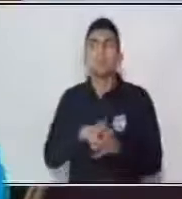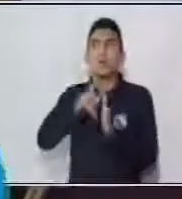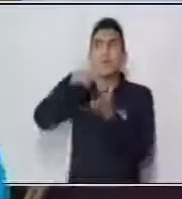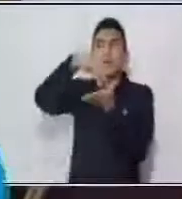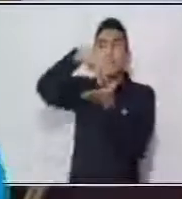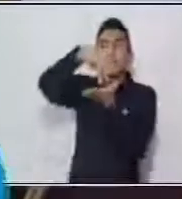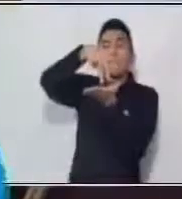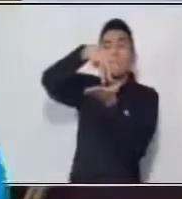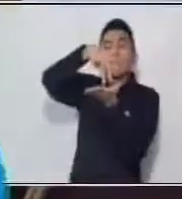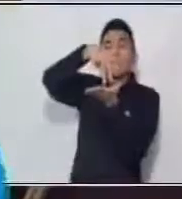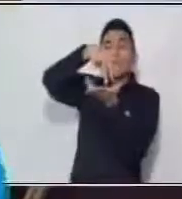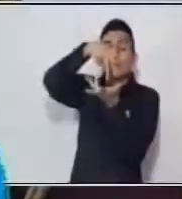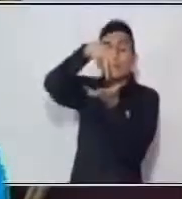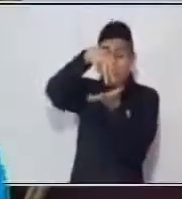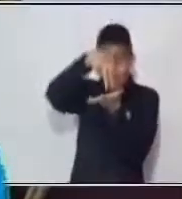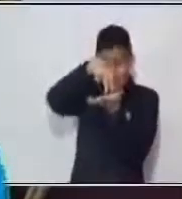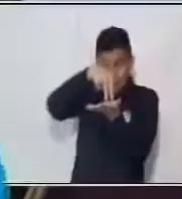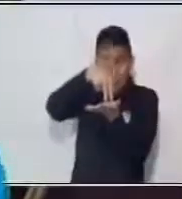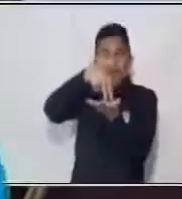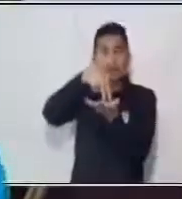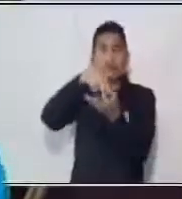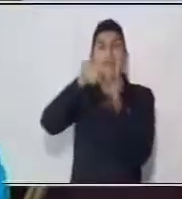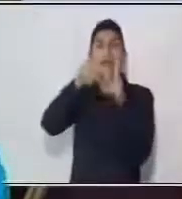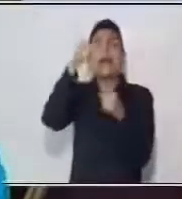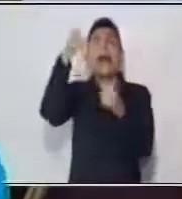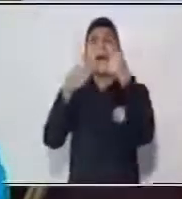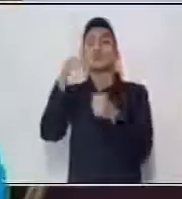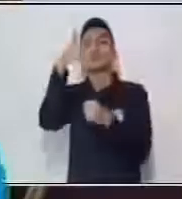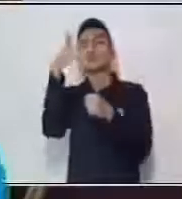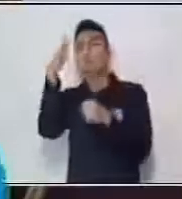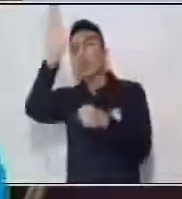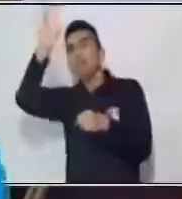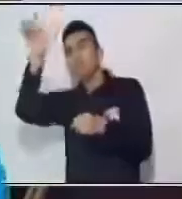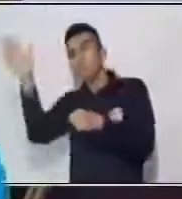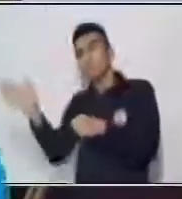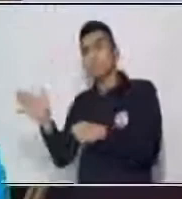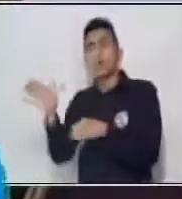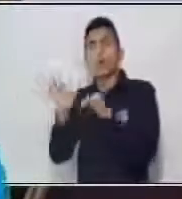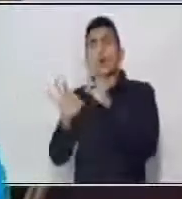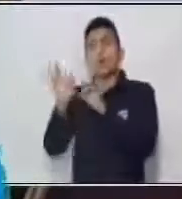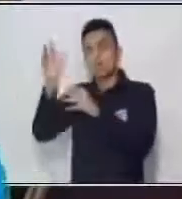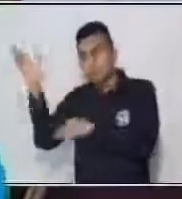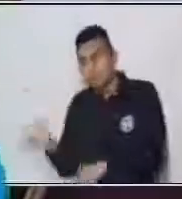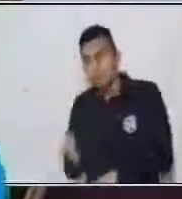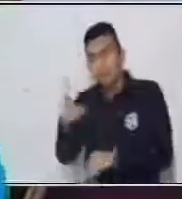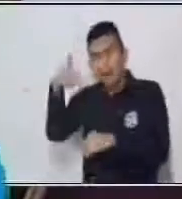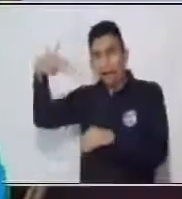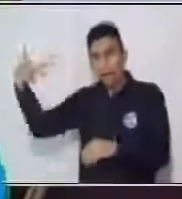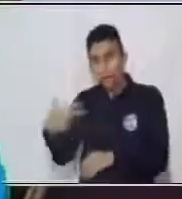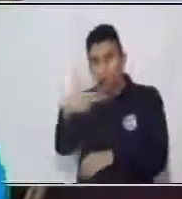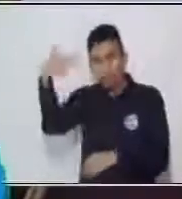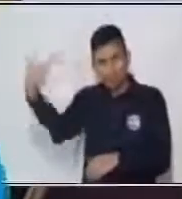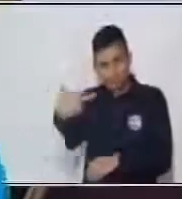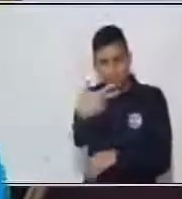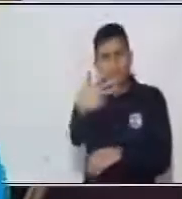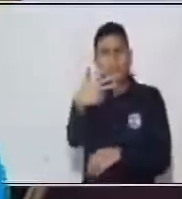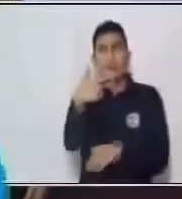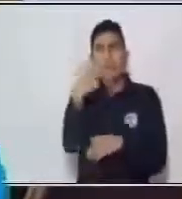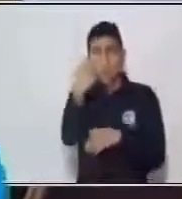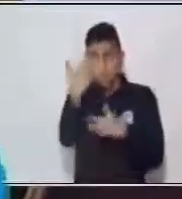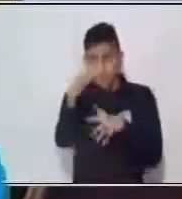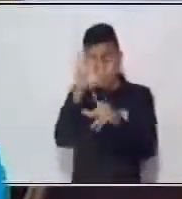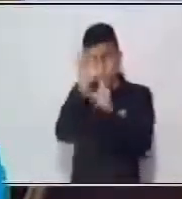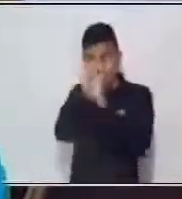parando carros, está también, ¿qué más podría estar haciendo? Observando, muy bien. Si te puedes dar cuenta, a